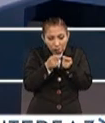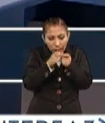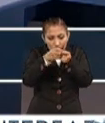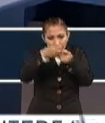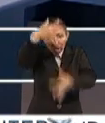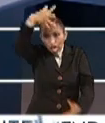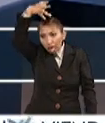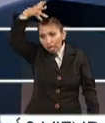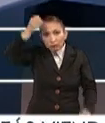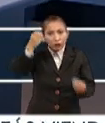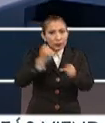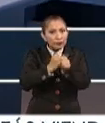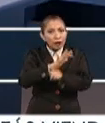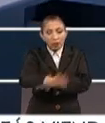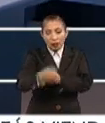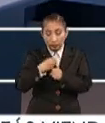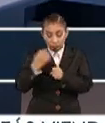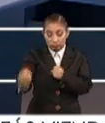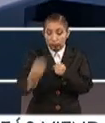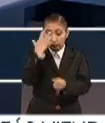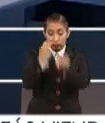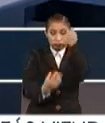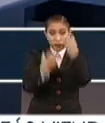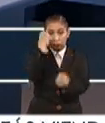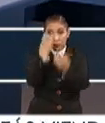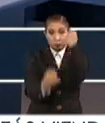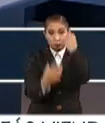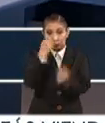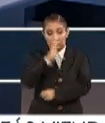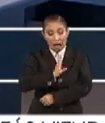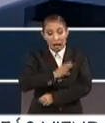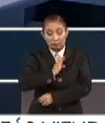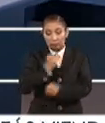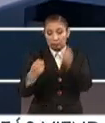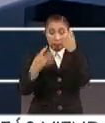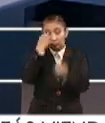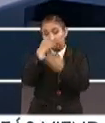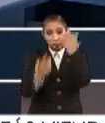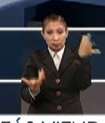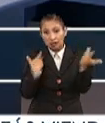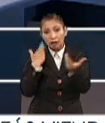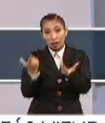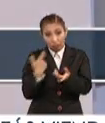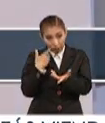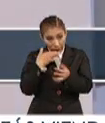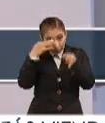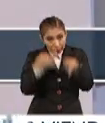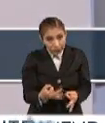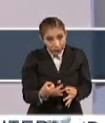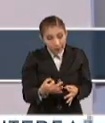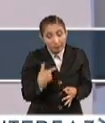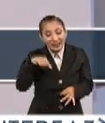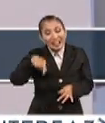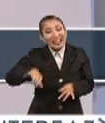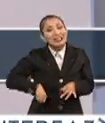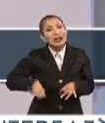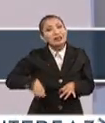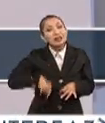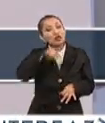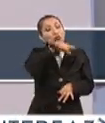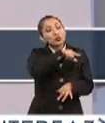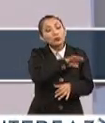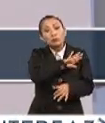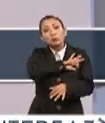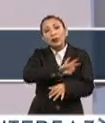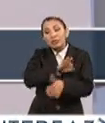cabeza. Síntomas y ya. Queremos. Lo googleamos y lo primero que va a salir es cáncer, ¿no? Sí. Realmente no es un diagnóstico adecuado. Aquí lo interesante es que van